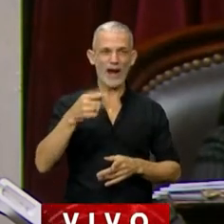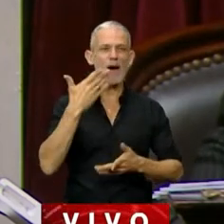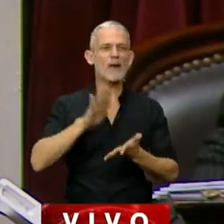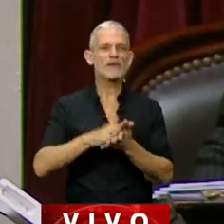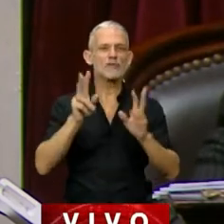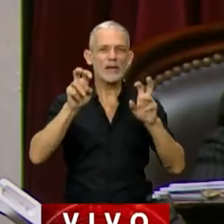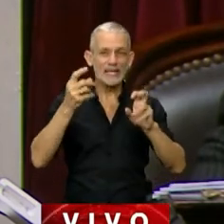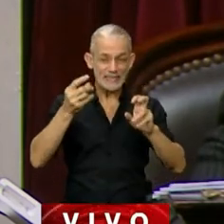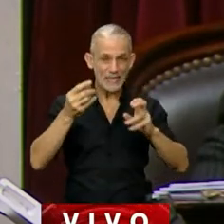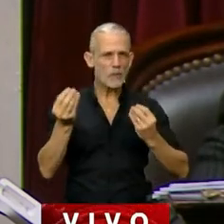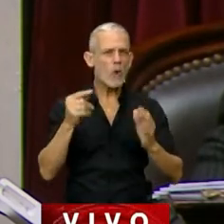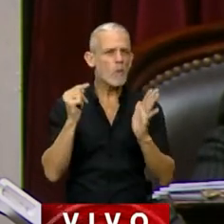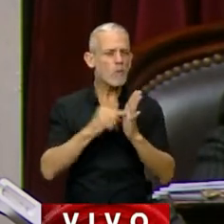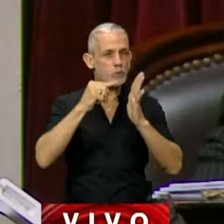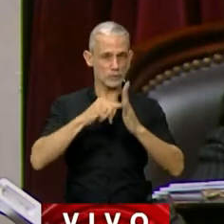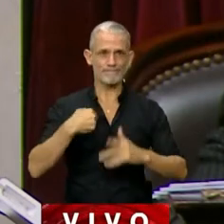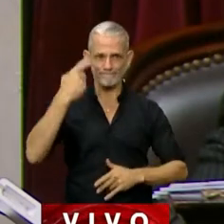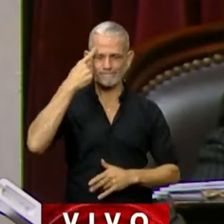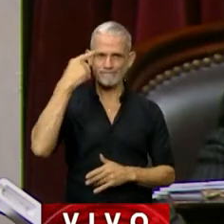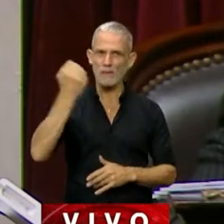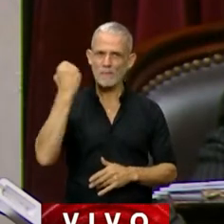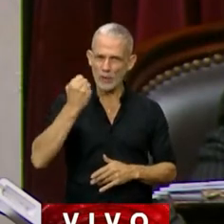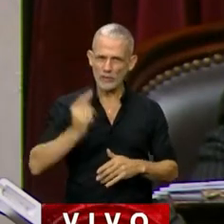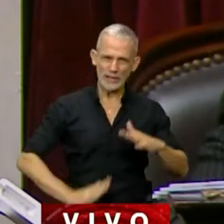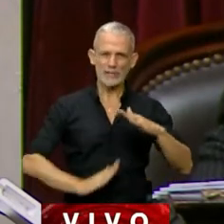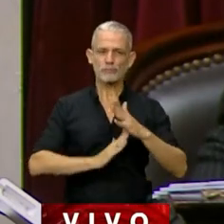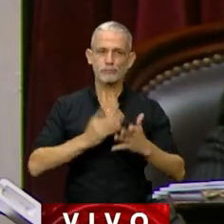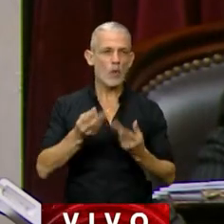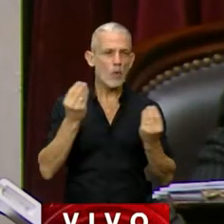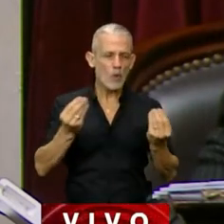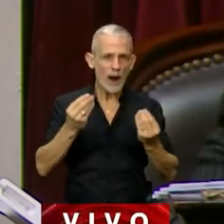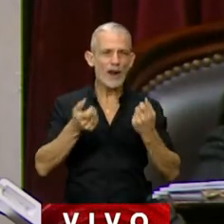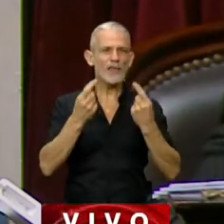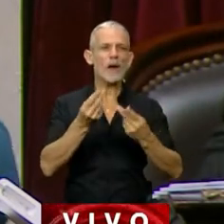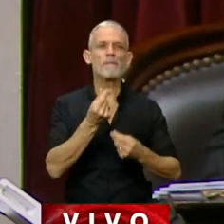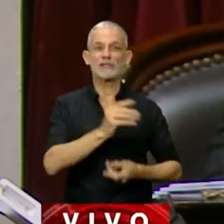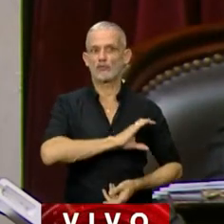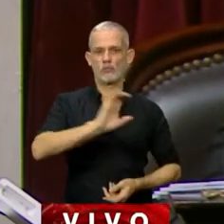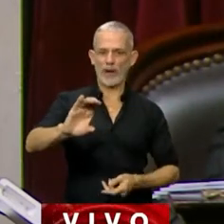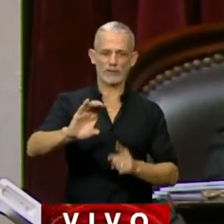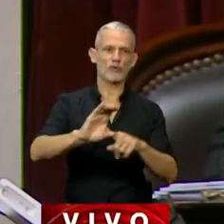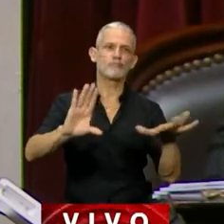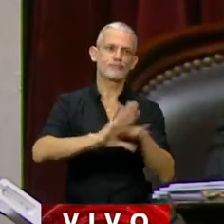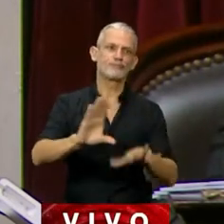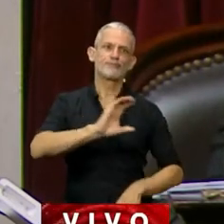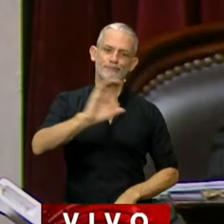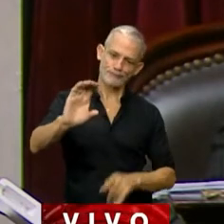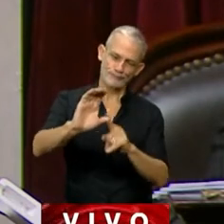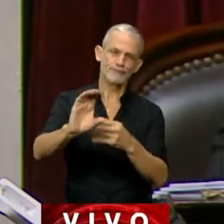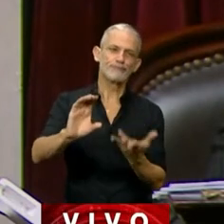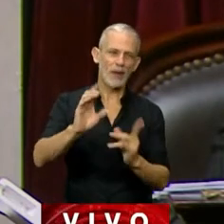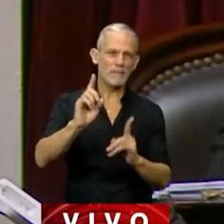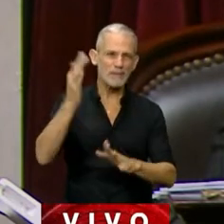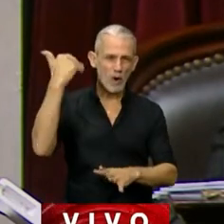abordaba en este caso un punto que me parece neurálgico, que es la asignación de un presupuesto adecuado que tal